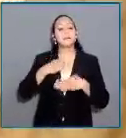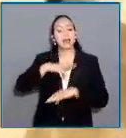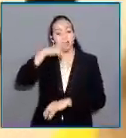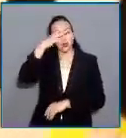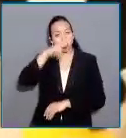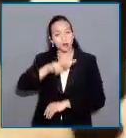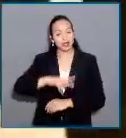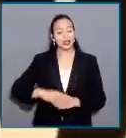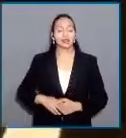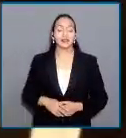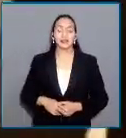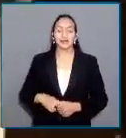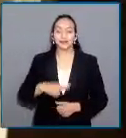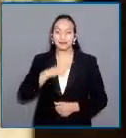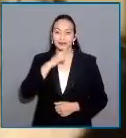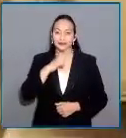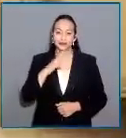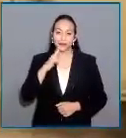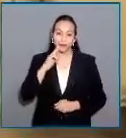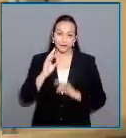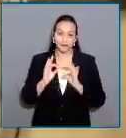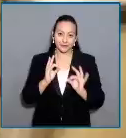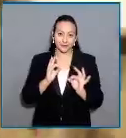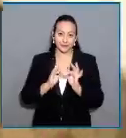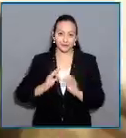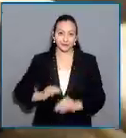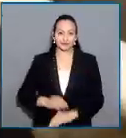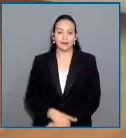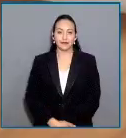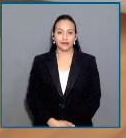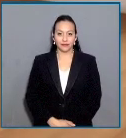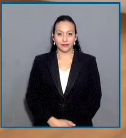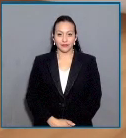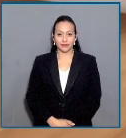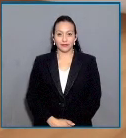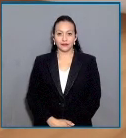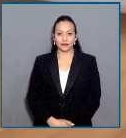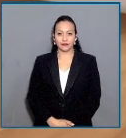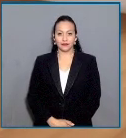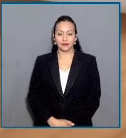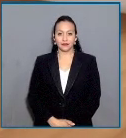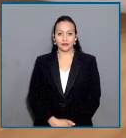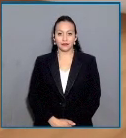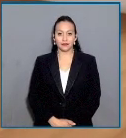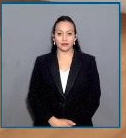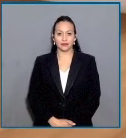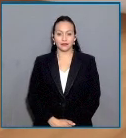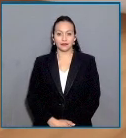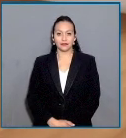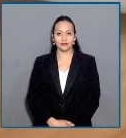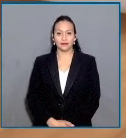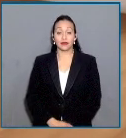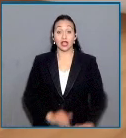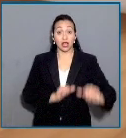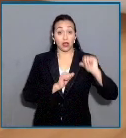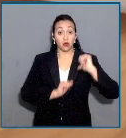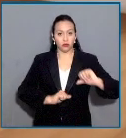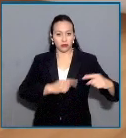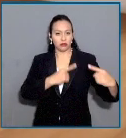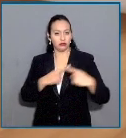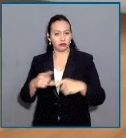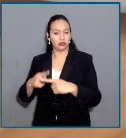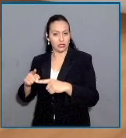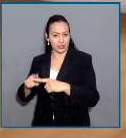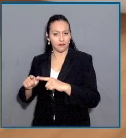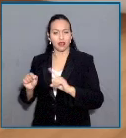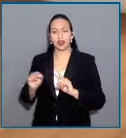canal del Poder Judicial de la Federación, Óscar González. Autoridades electorales, federales y de la